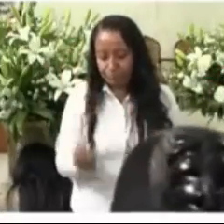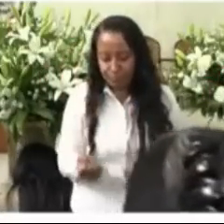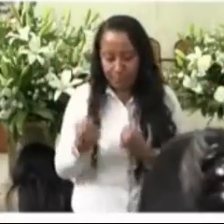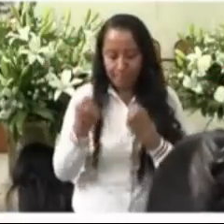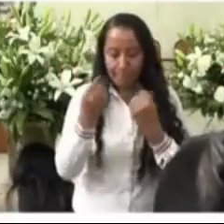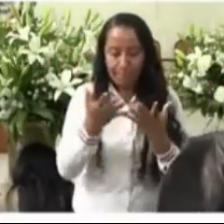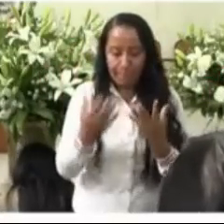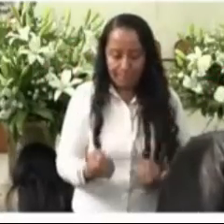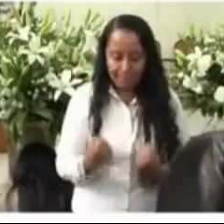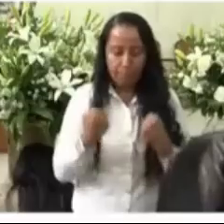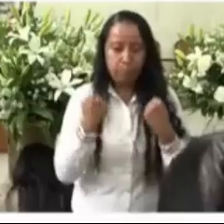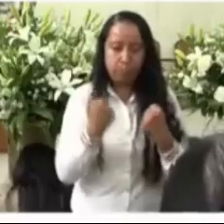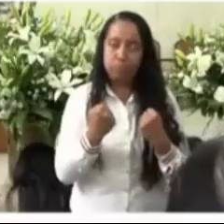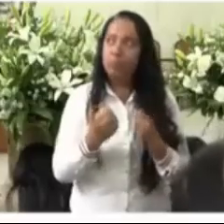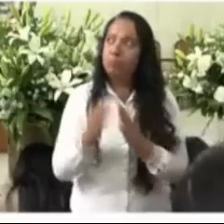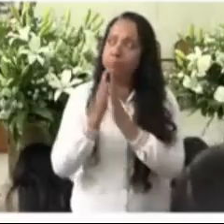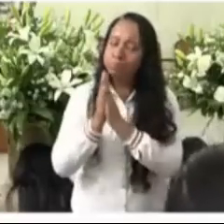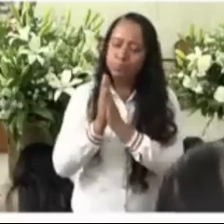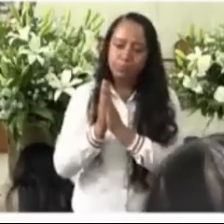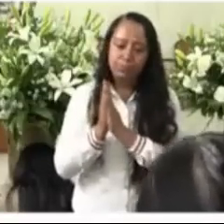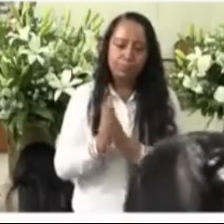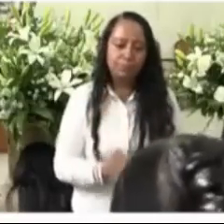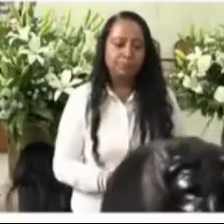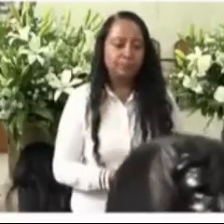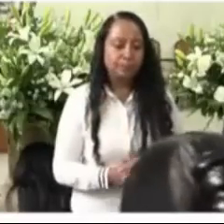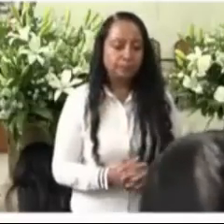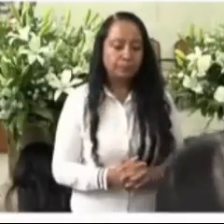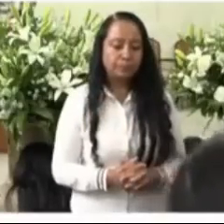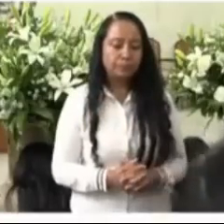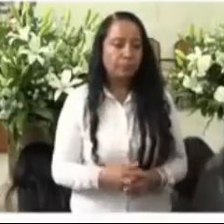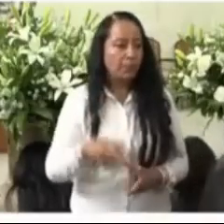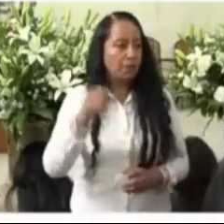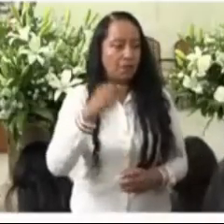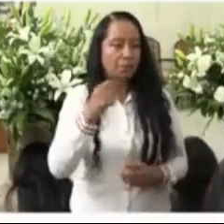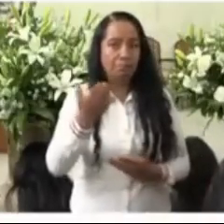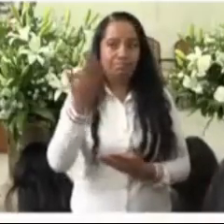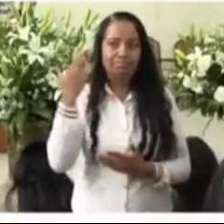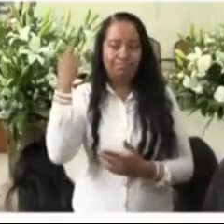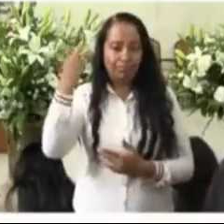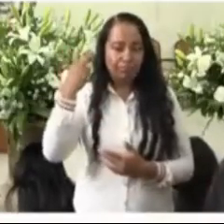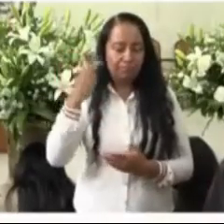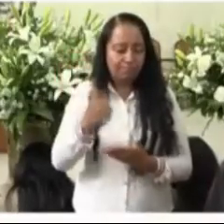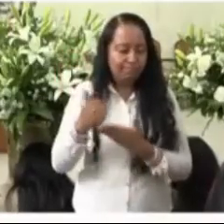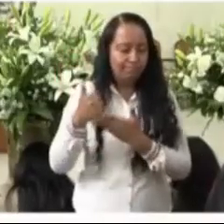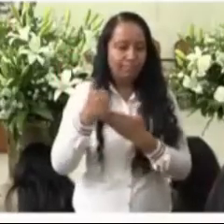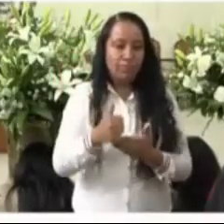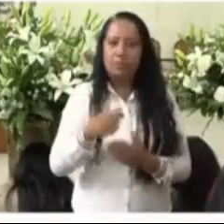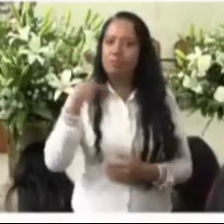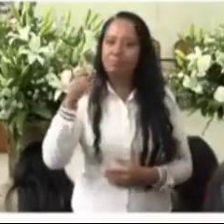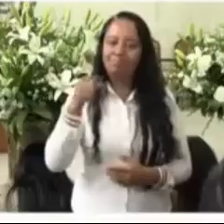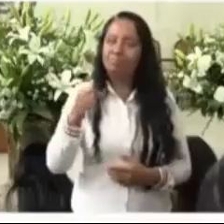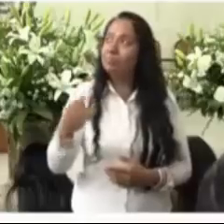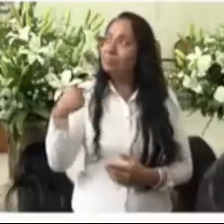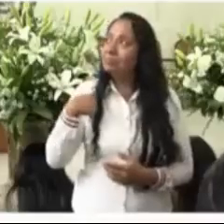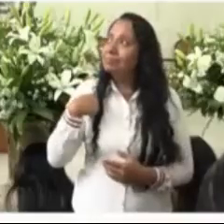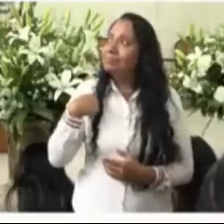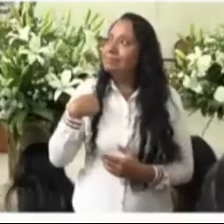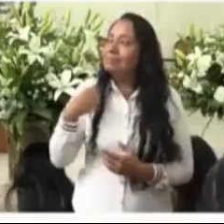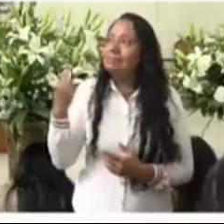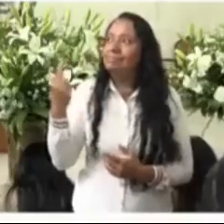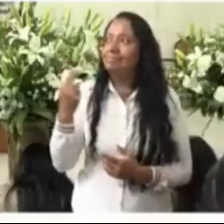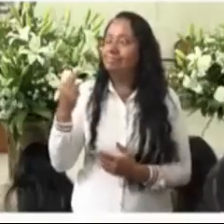Y así como fuiste propicio con Josafat y toda Judá, así sé propicio a mi vida, a